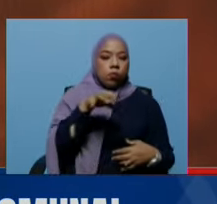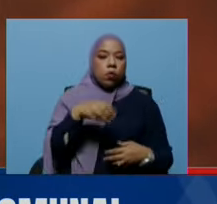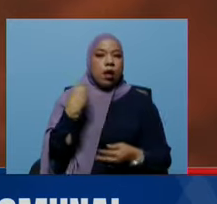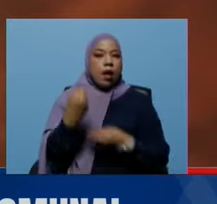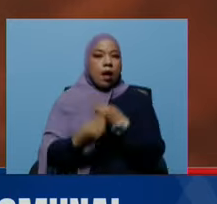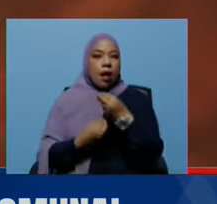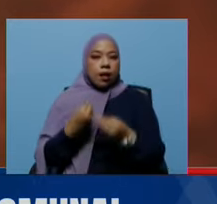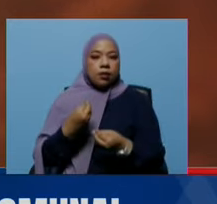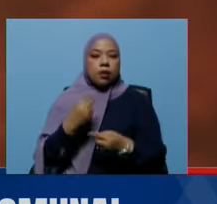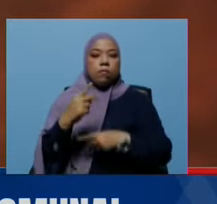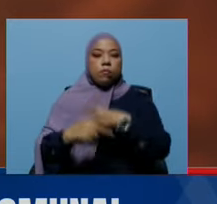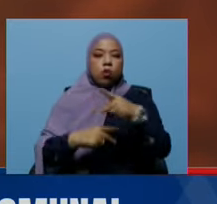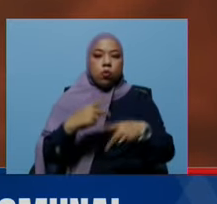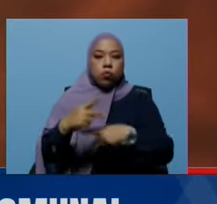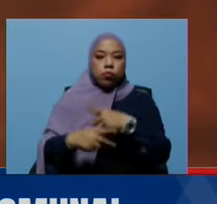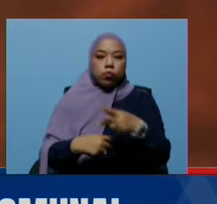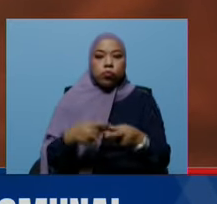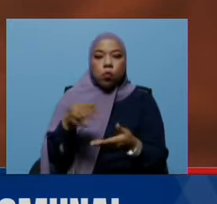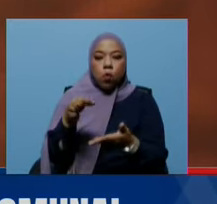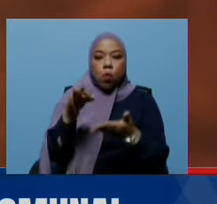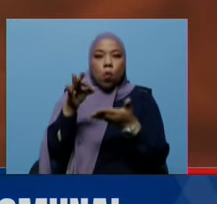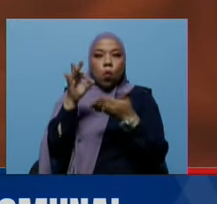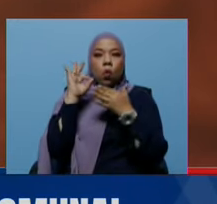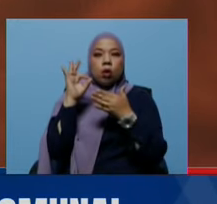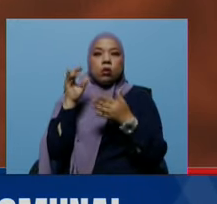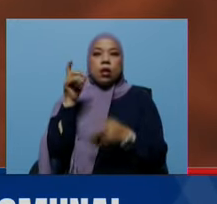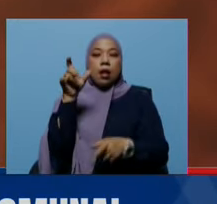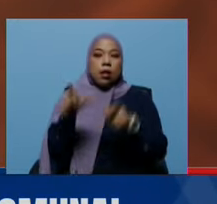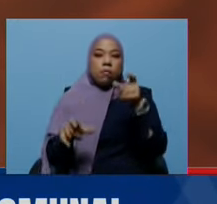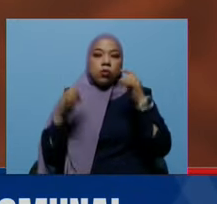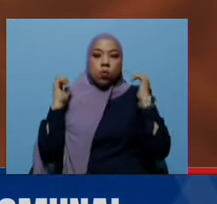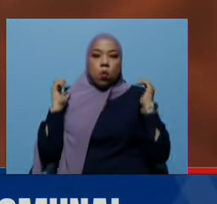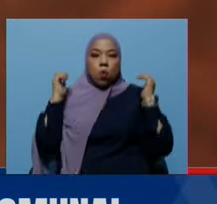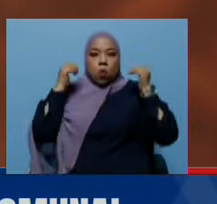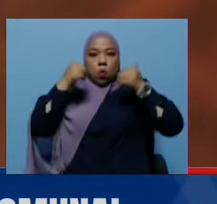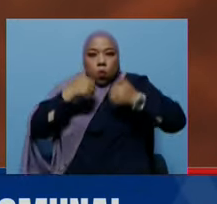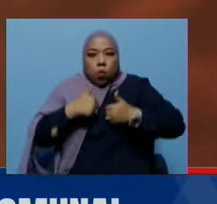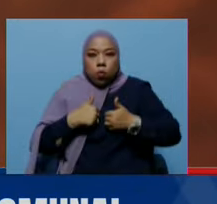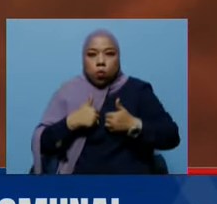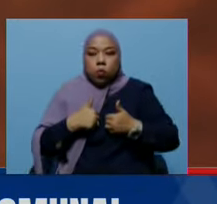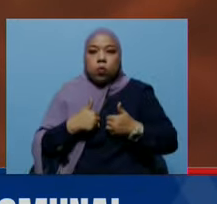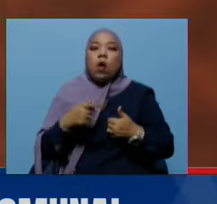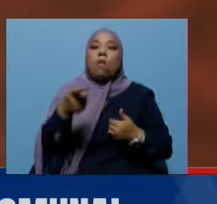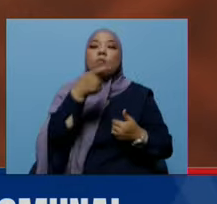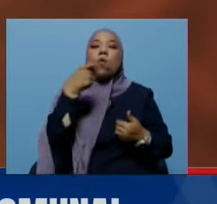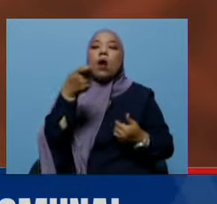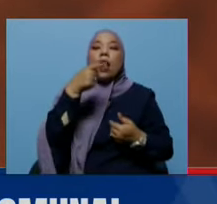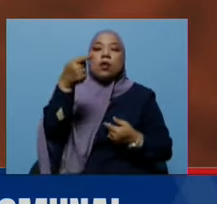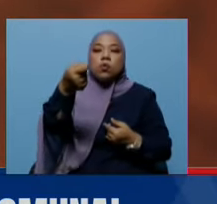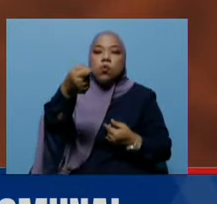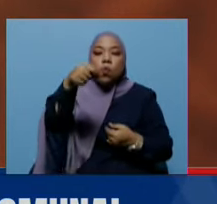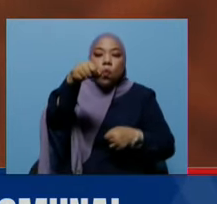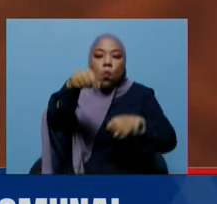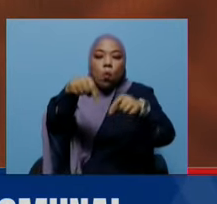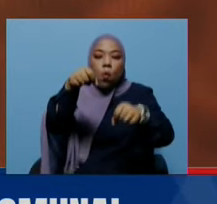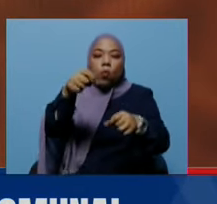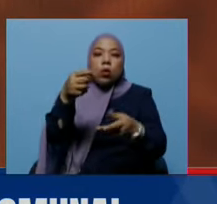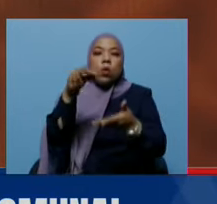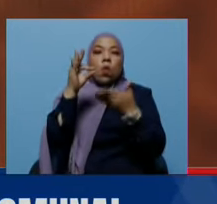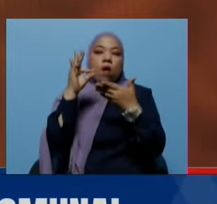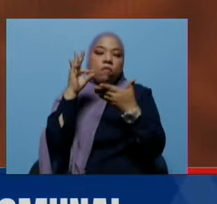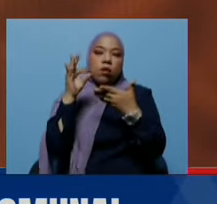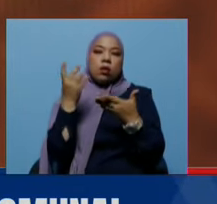acá, allá en el campo hay gente con el canasto guindado en la cintura, como decimos, recogiendo café, haciendo la cosecha de